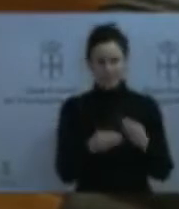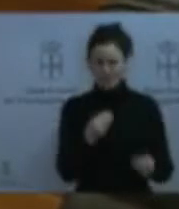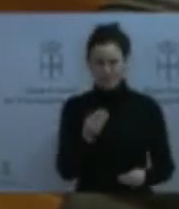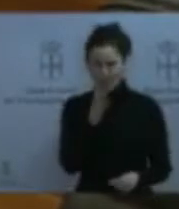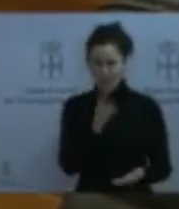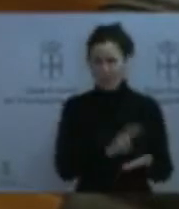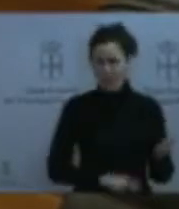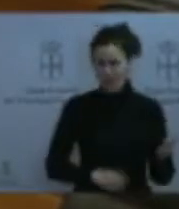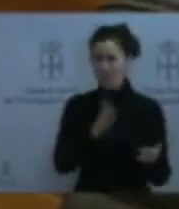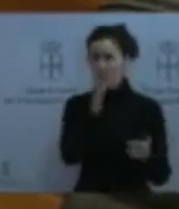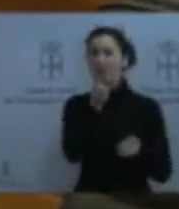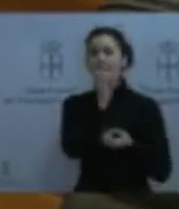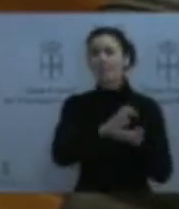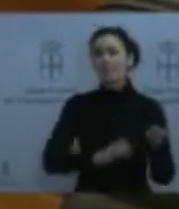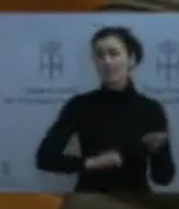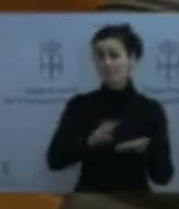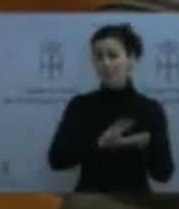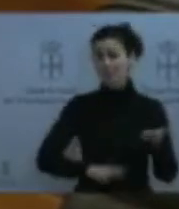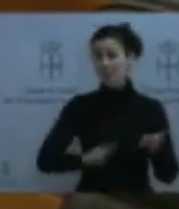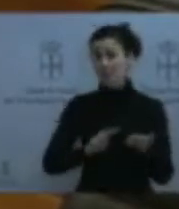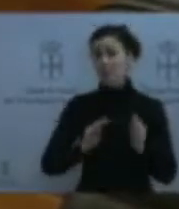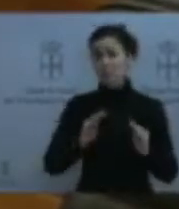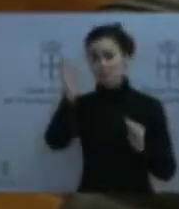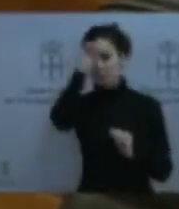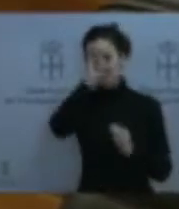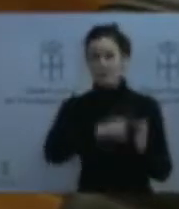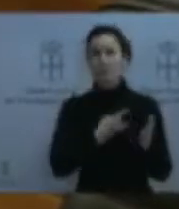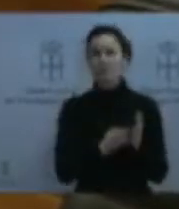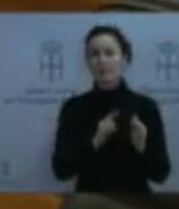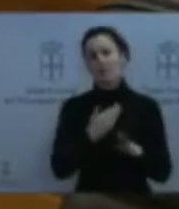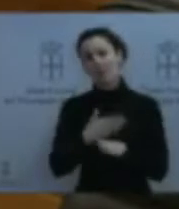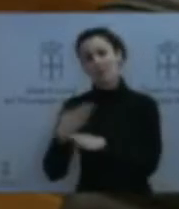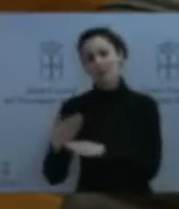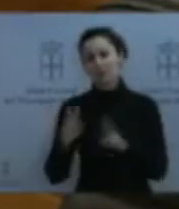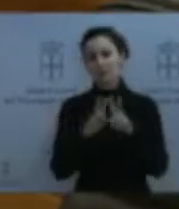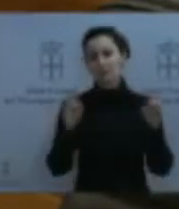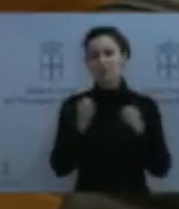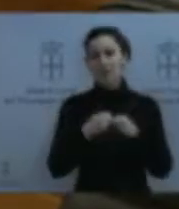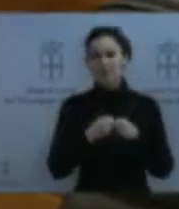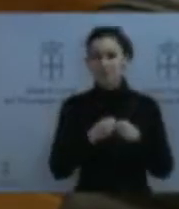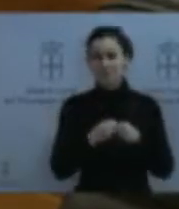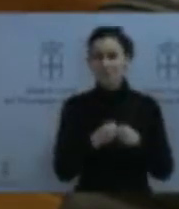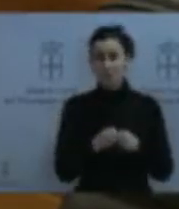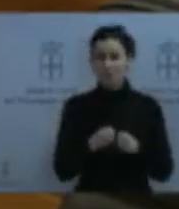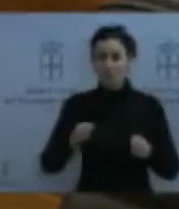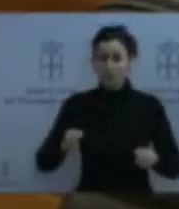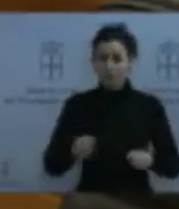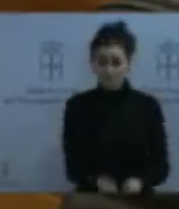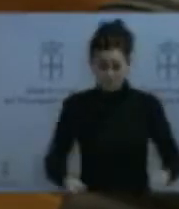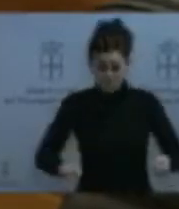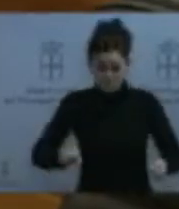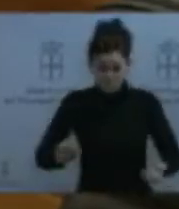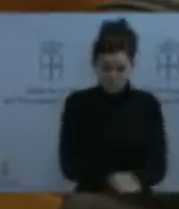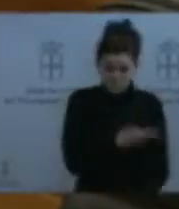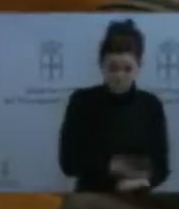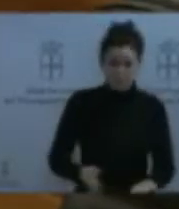consideraciones técnicas. El resto de menciones de caliza está en las formaciones de mortero, nada más. Por lo tanto, y